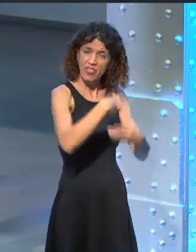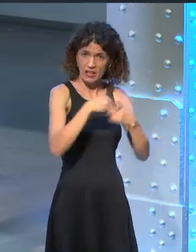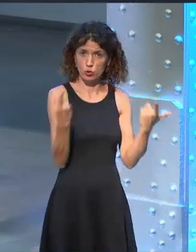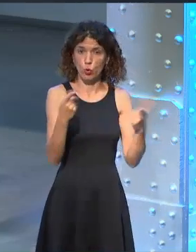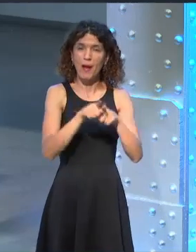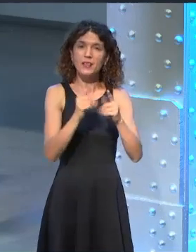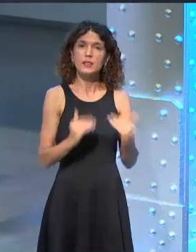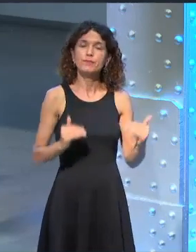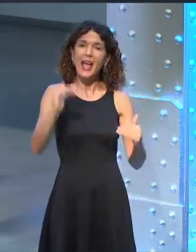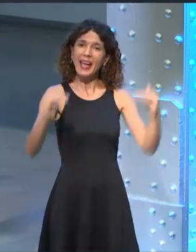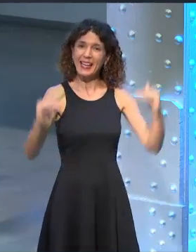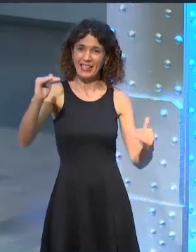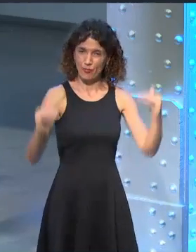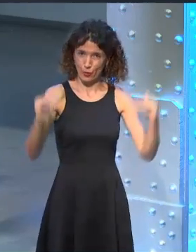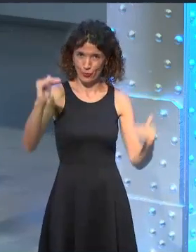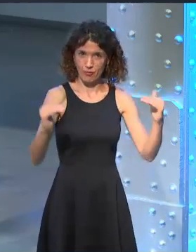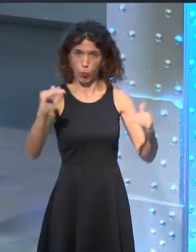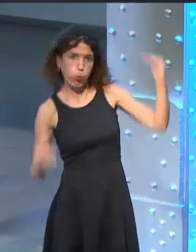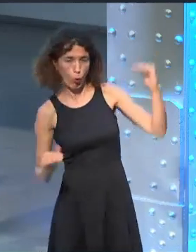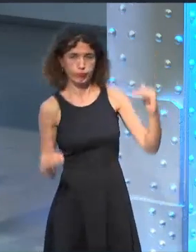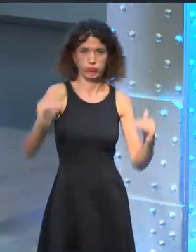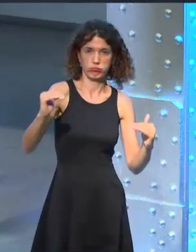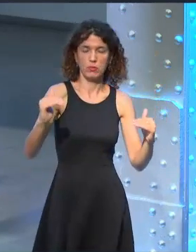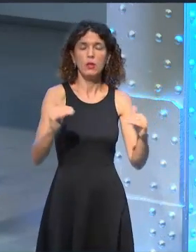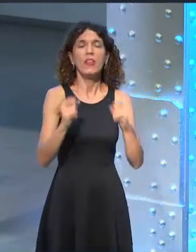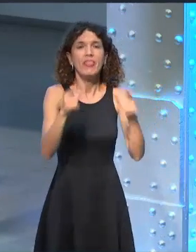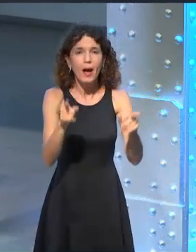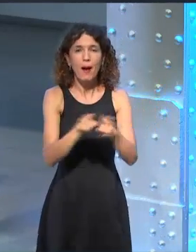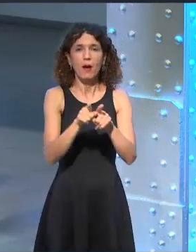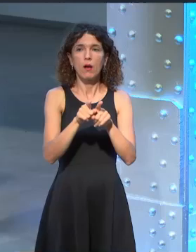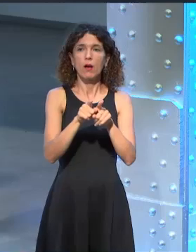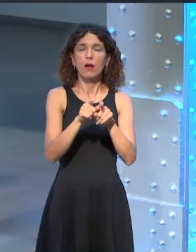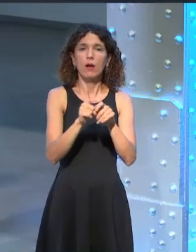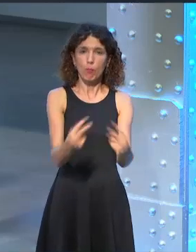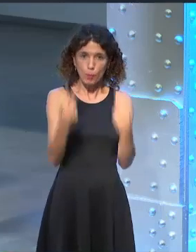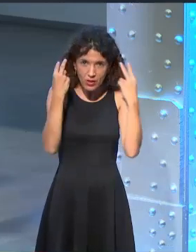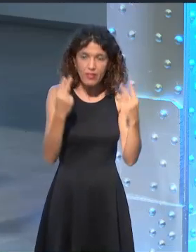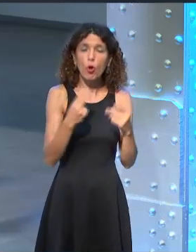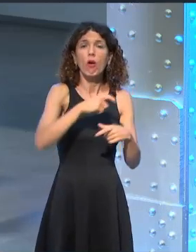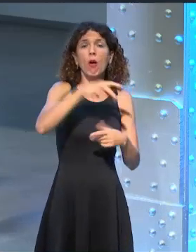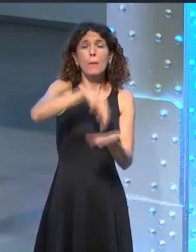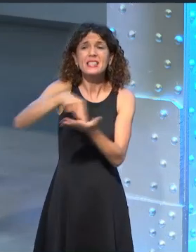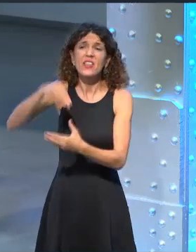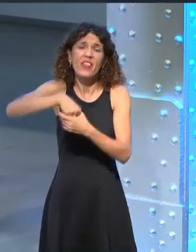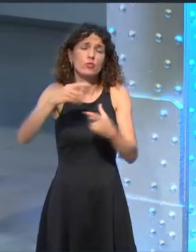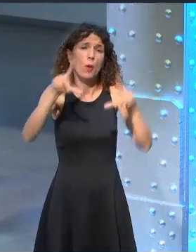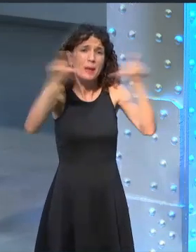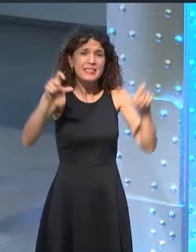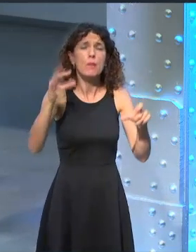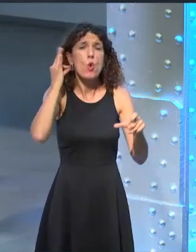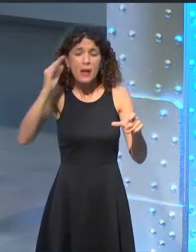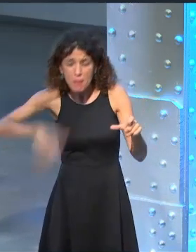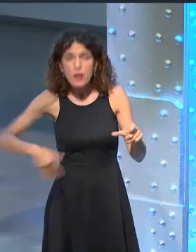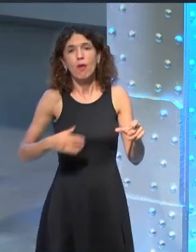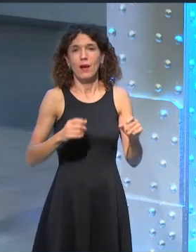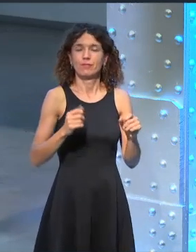que haya un más equilibrio y podamos dar mayor proyección a aquellas personas que tienen menos presencia, como es el caso de las mujeres en